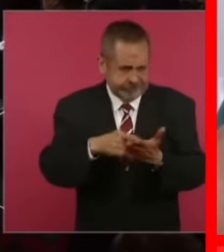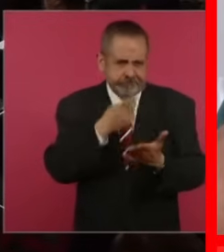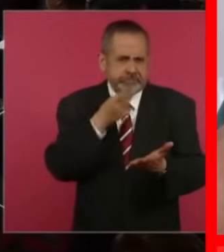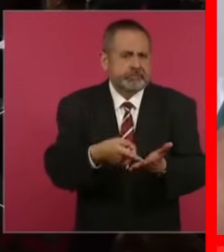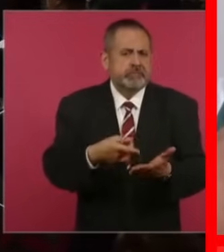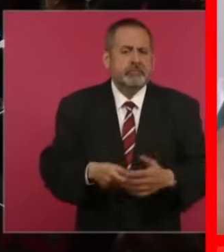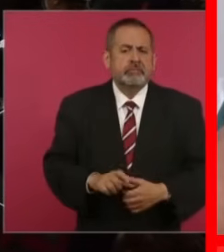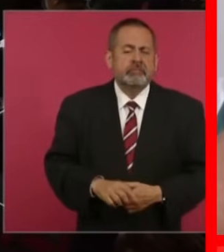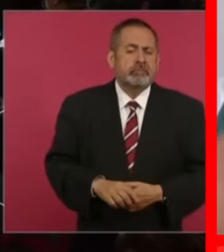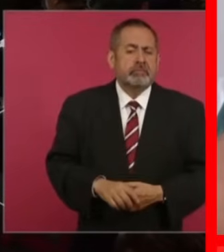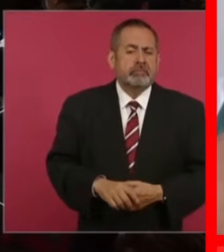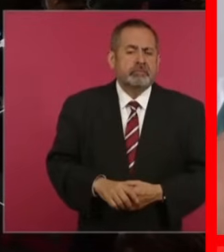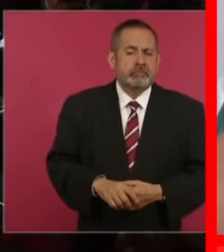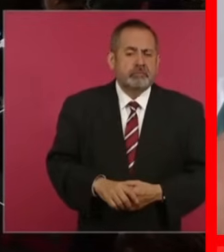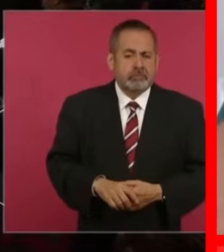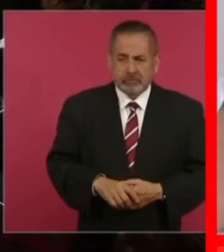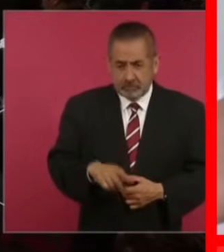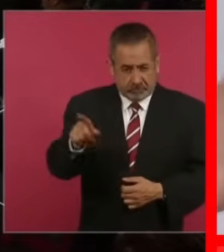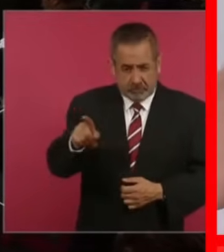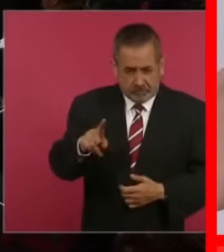digno no lo